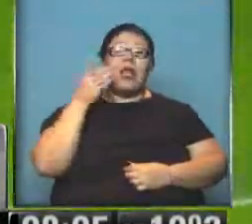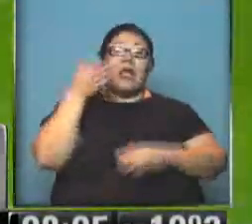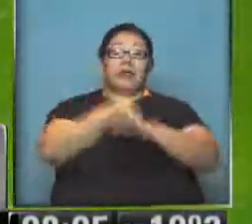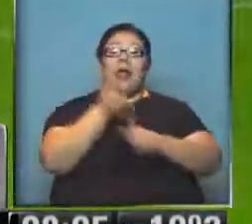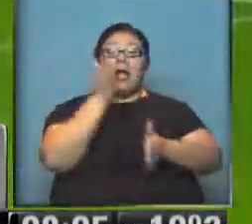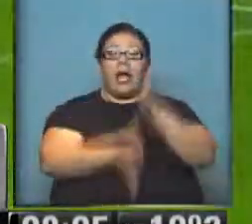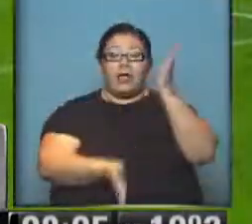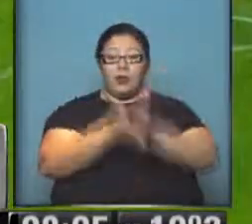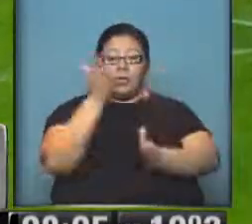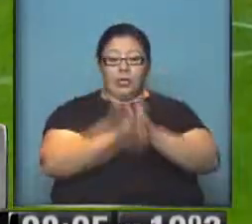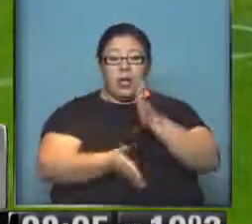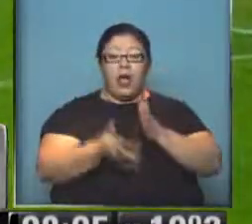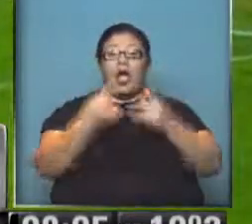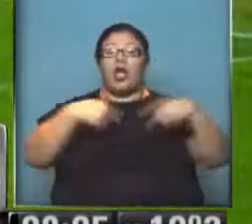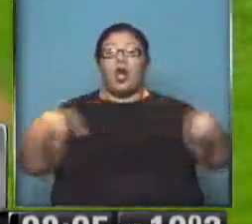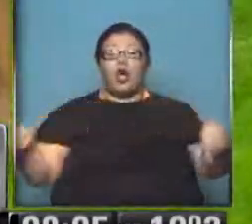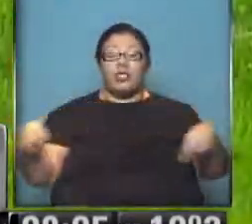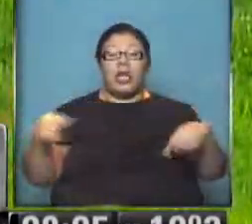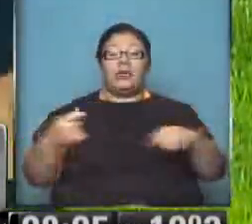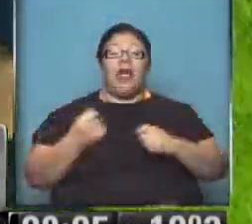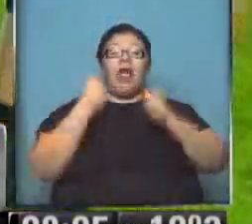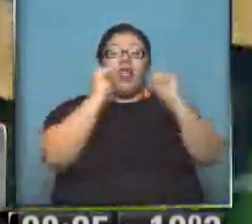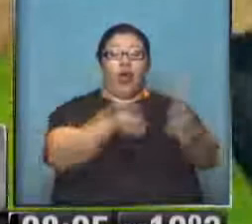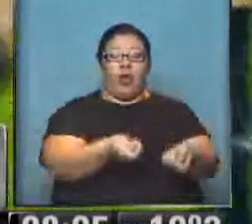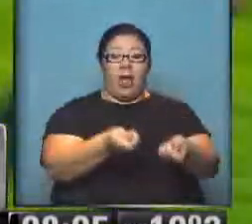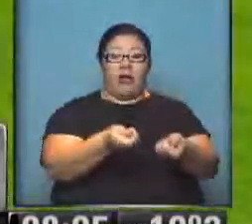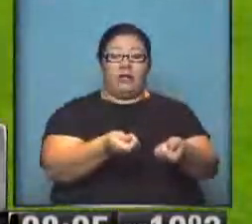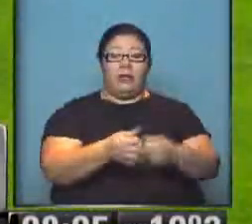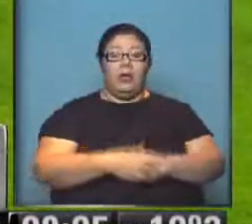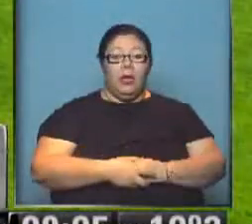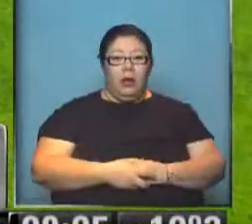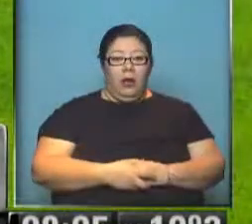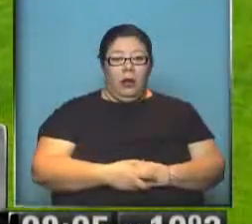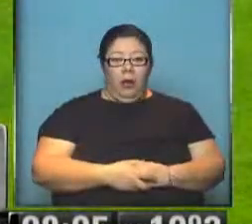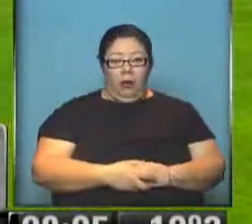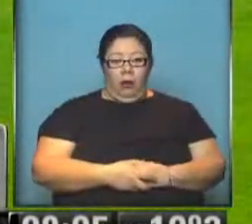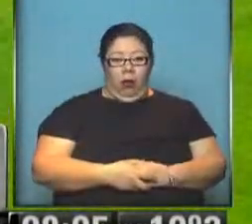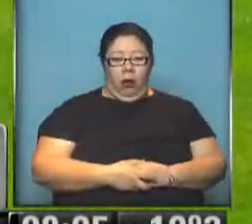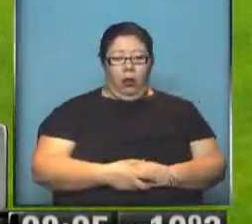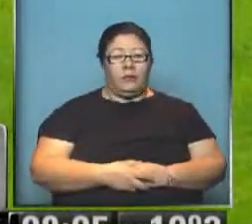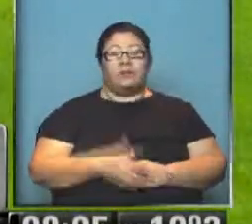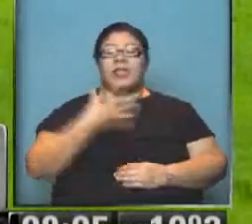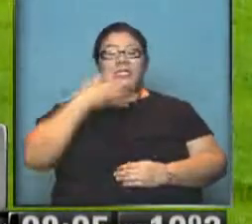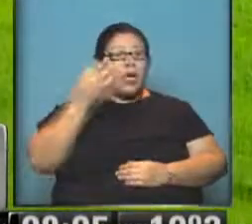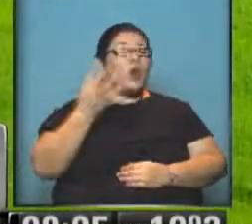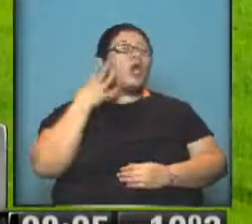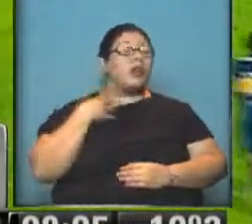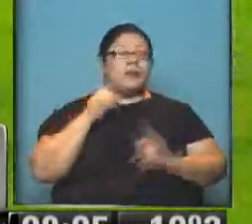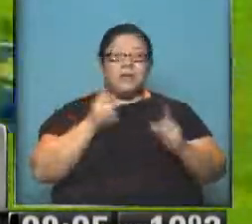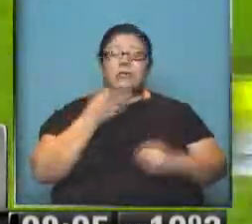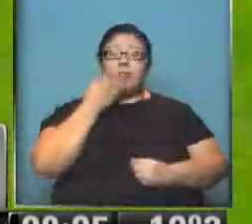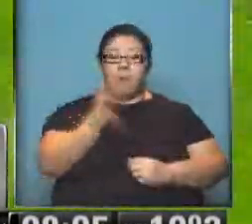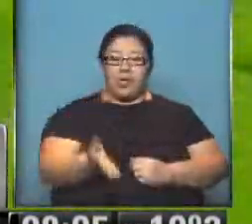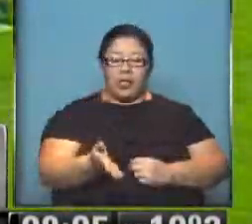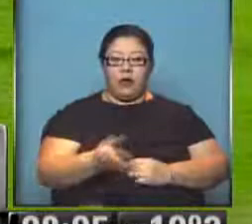bien. Para un comedor allí del barrio de Fuerte Apache. Que lo debe haber pedido el propio Carlitos. Seguramente, obviamente, que Carlos